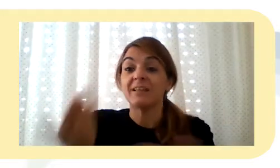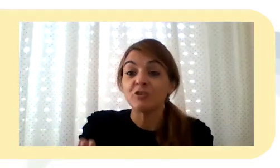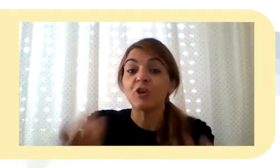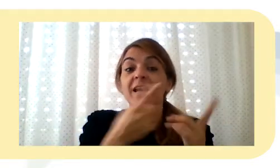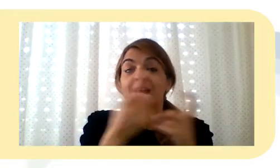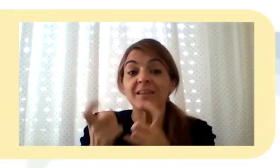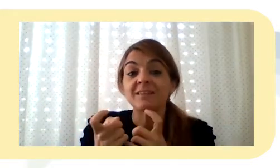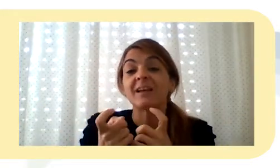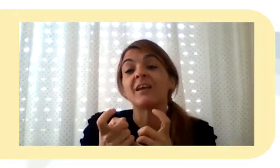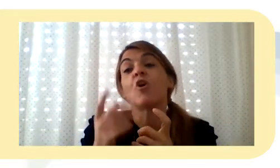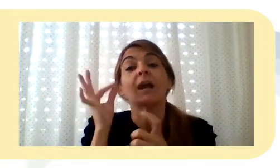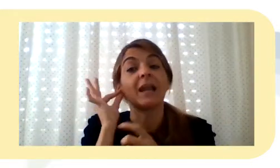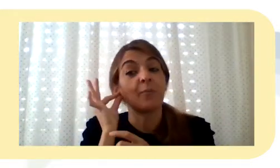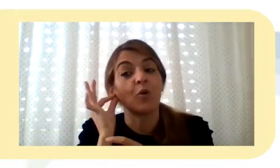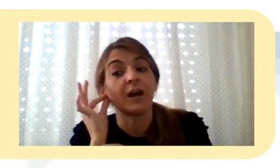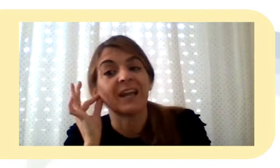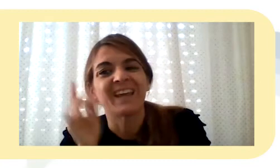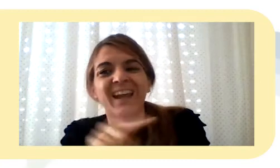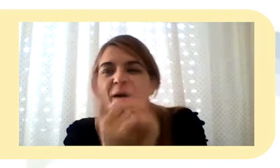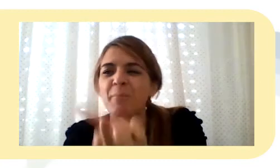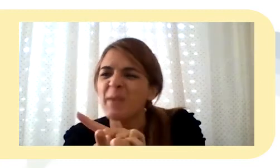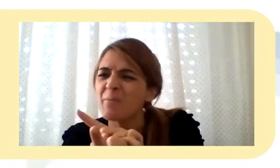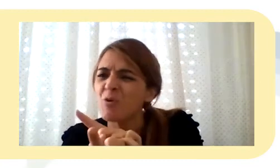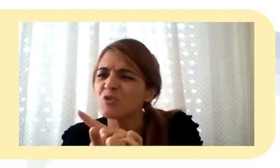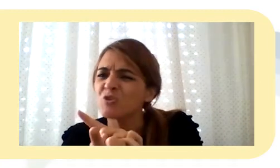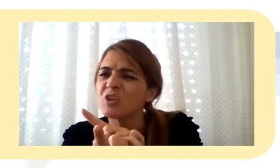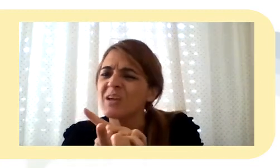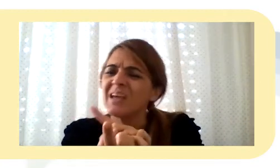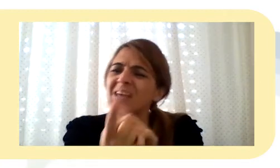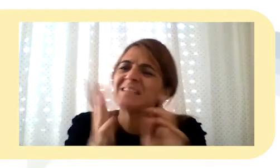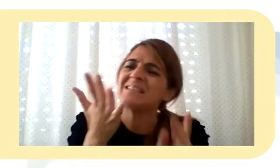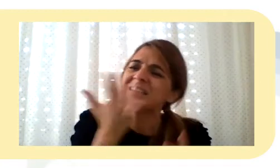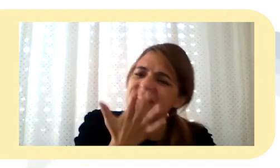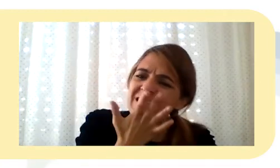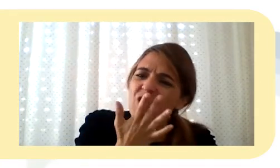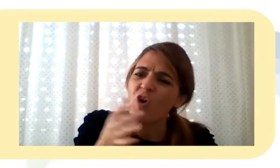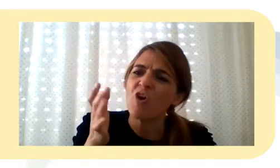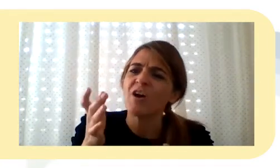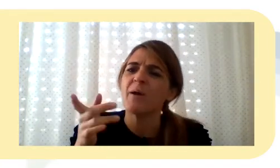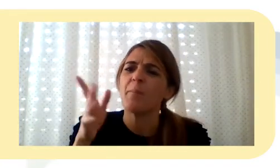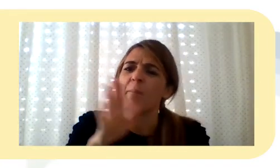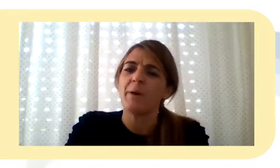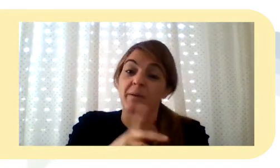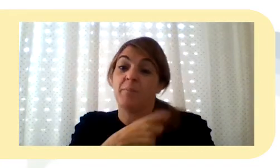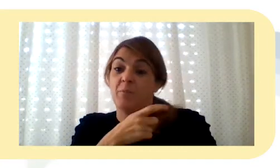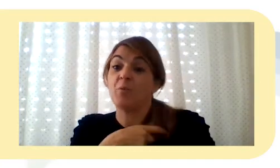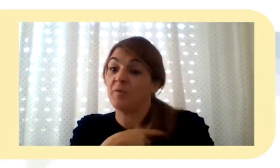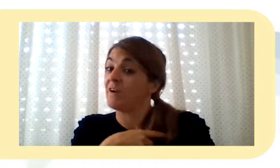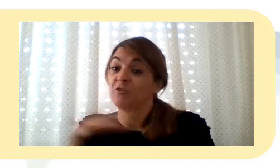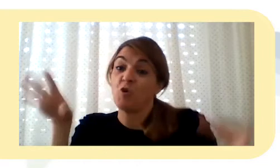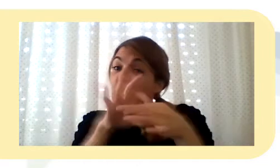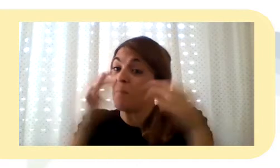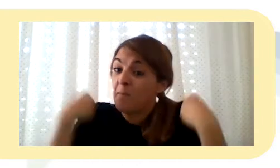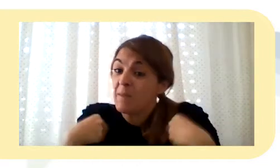las mujeres nos revistamos con los mismos signos y síntomas que los hombres en el caso del infarto agudo de miocardio para